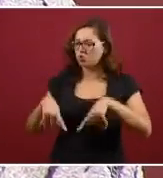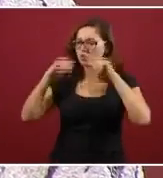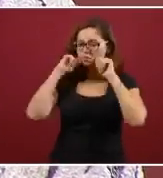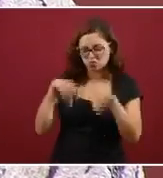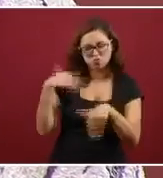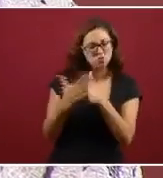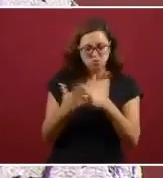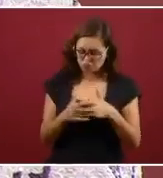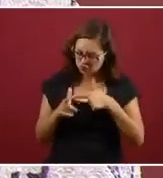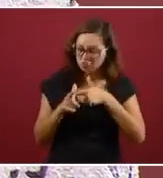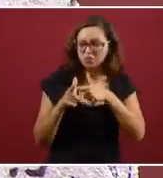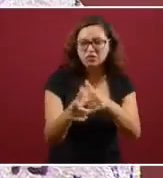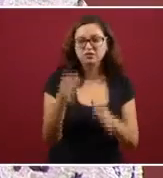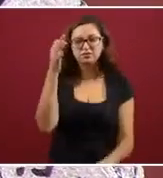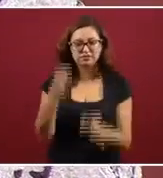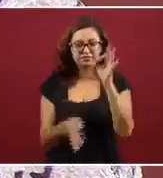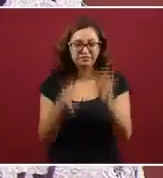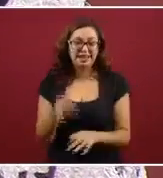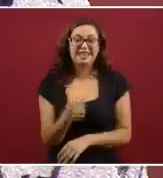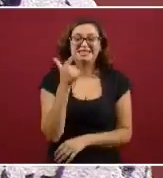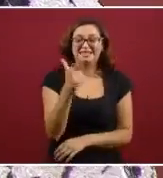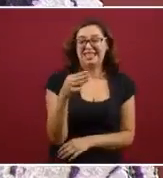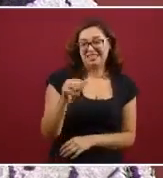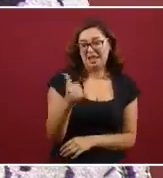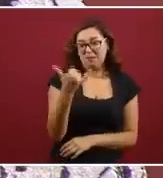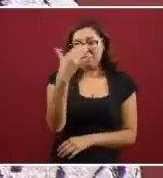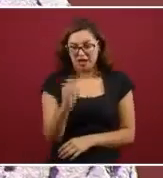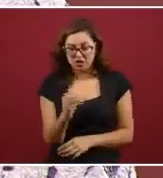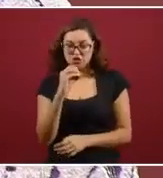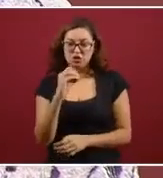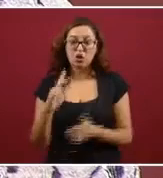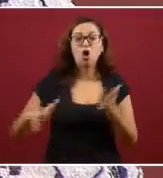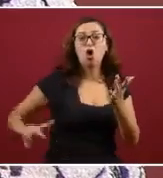7 de mayo entra un arancel de nuevo